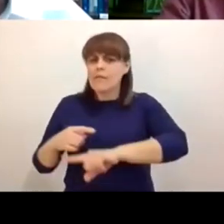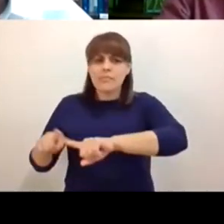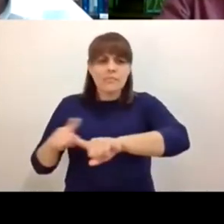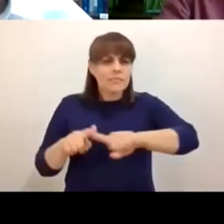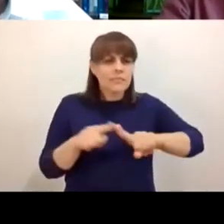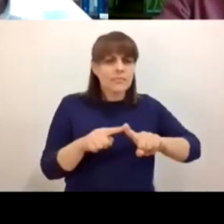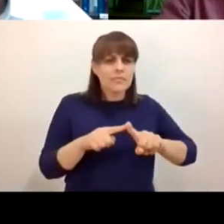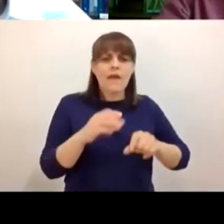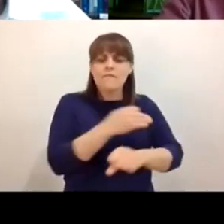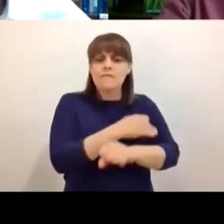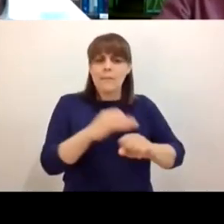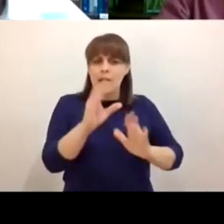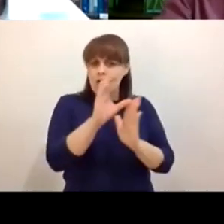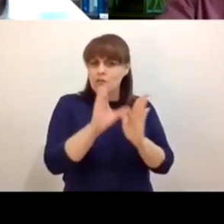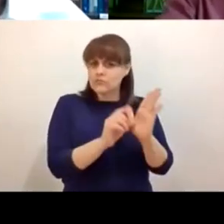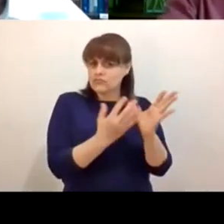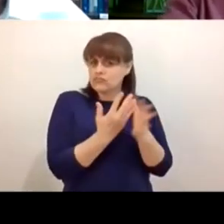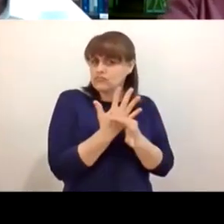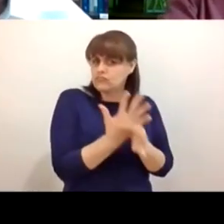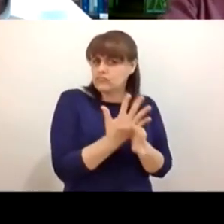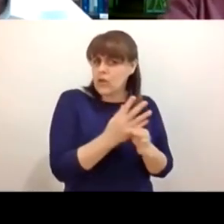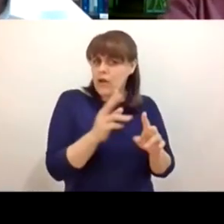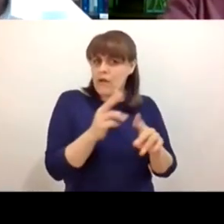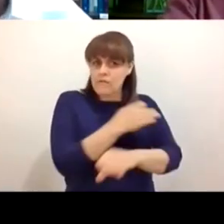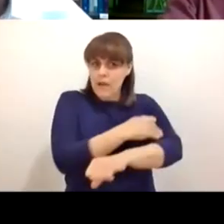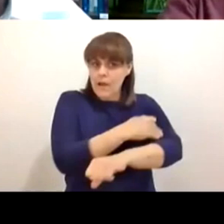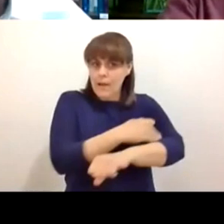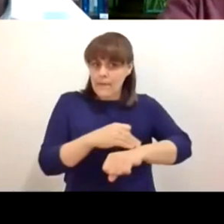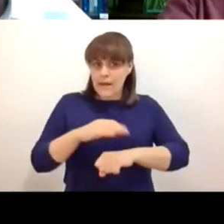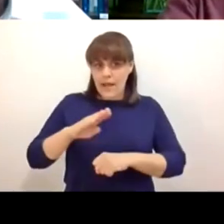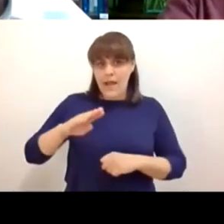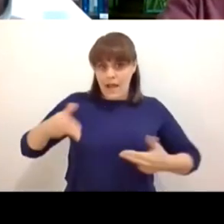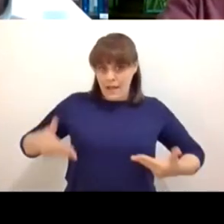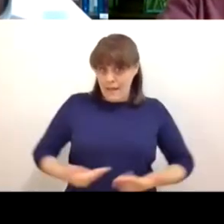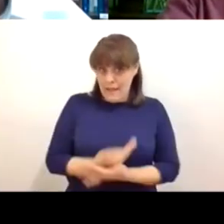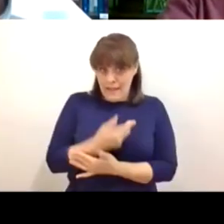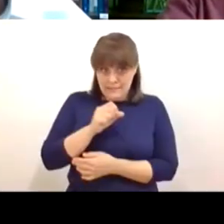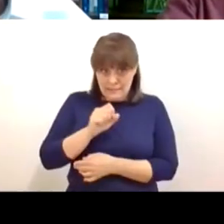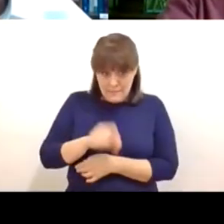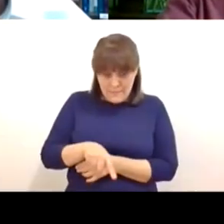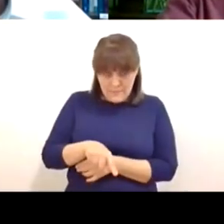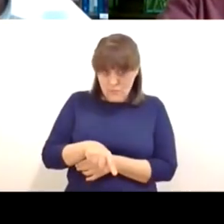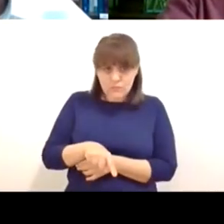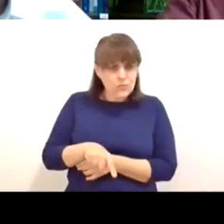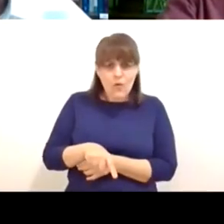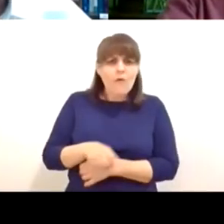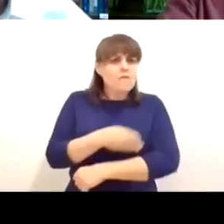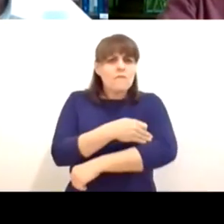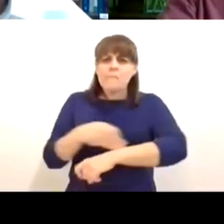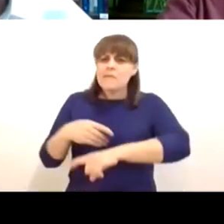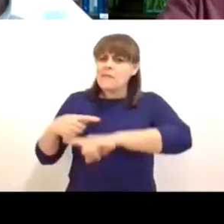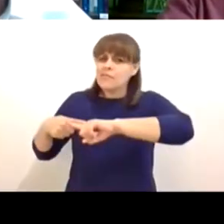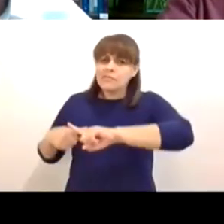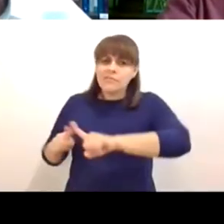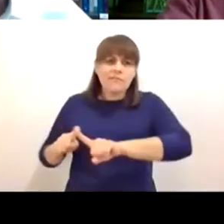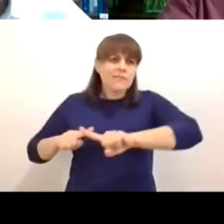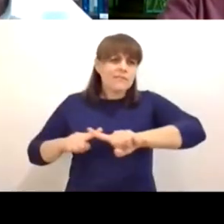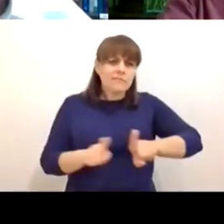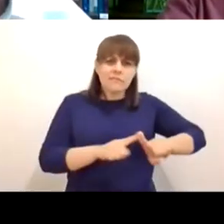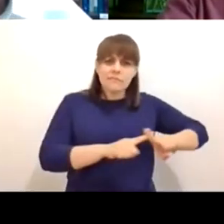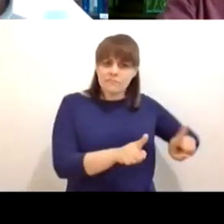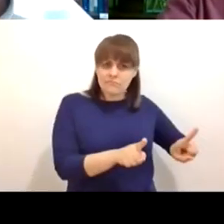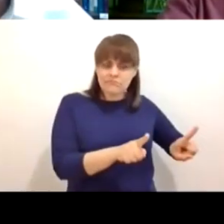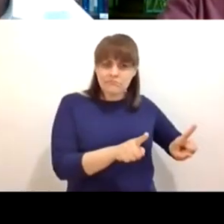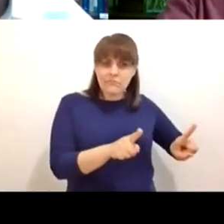no dice la familia biológica. Lo que dice es el derecho a una familia. Y cualquier familia que pueda formar un adolescente, pues representa una